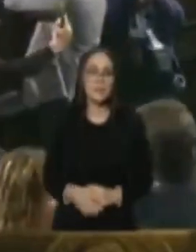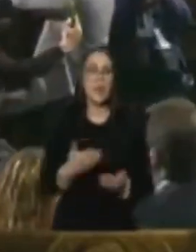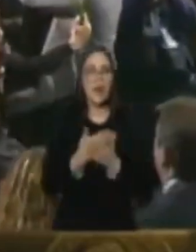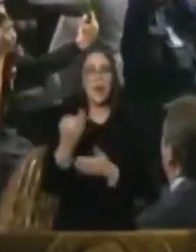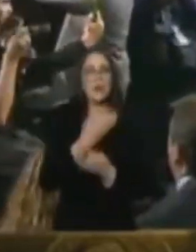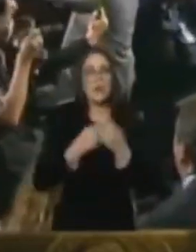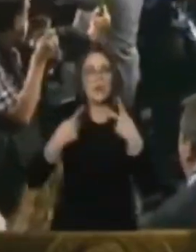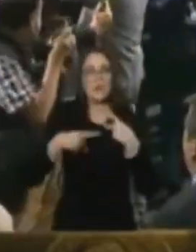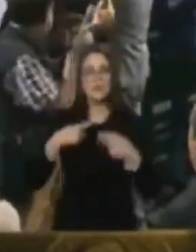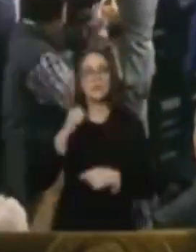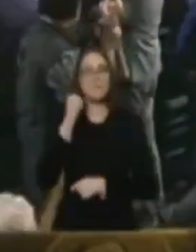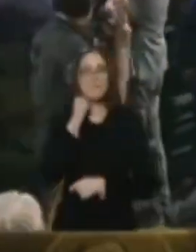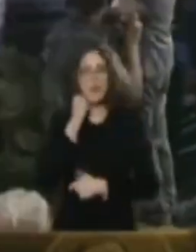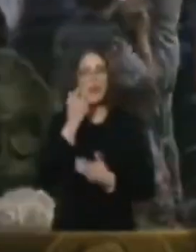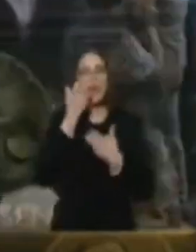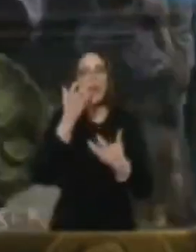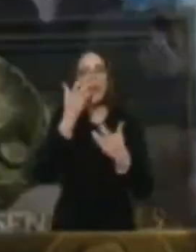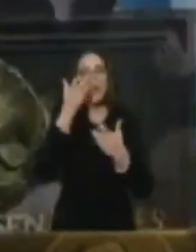Honorable Asamblea.